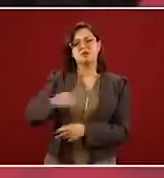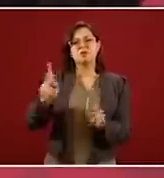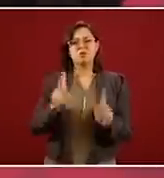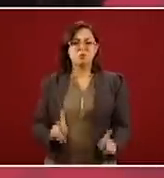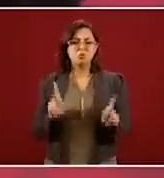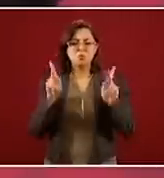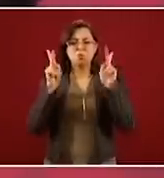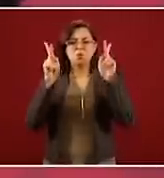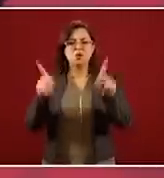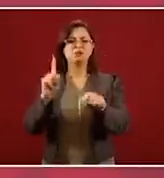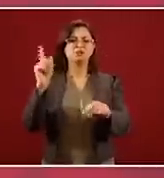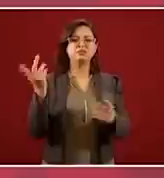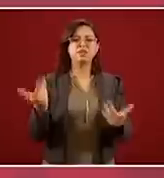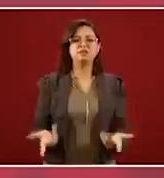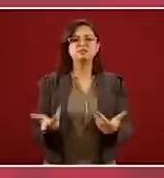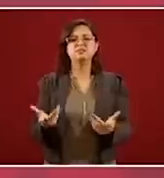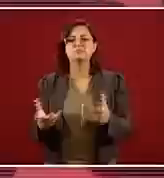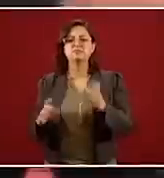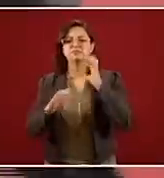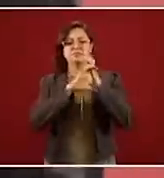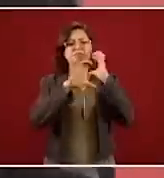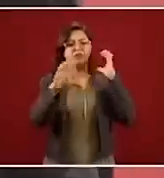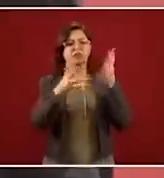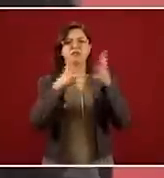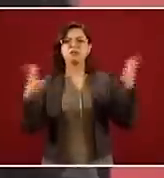traían unos tanques enormes por la carretera.